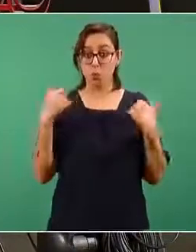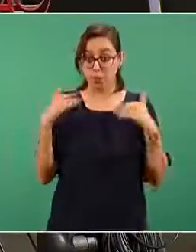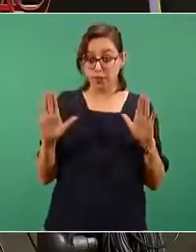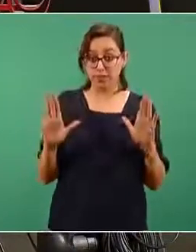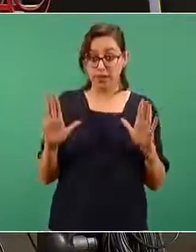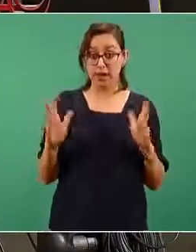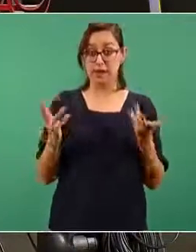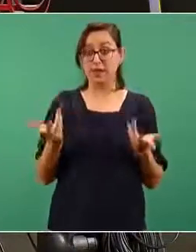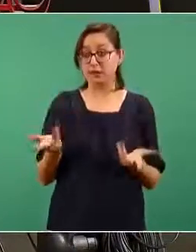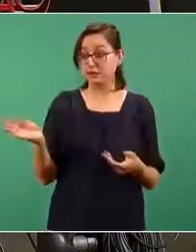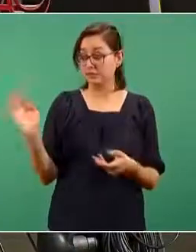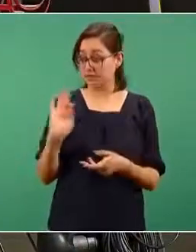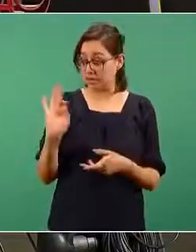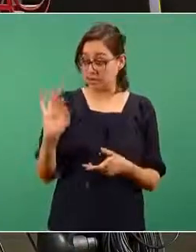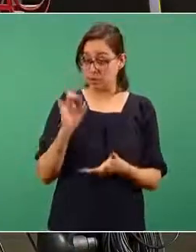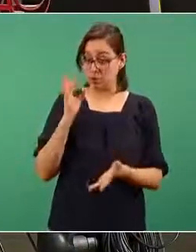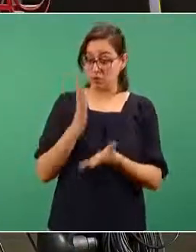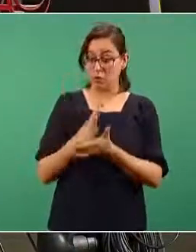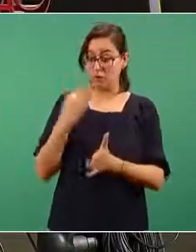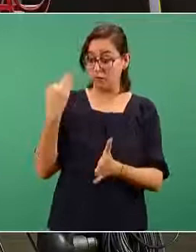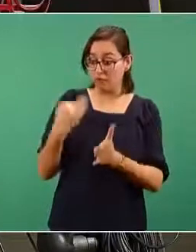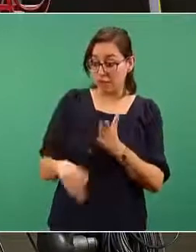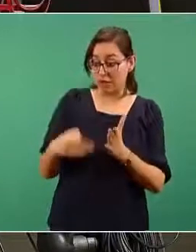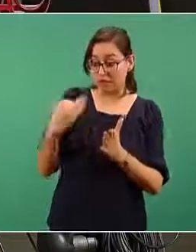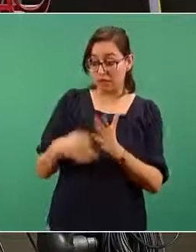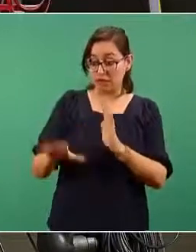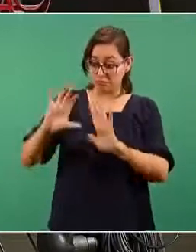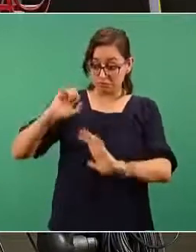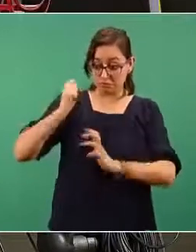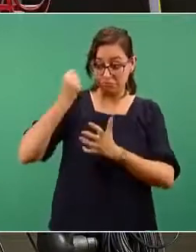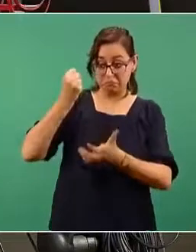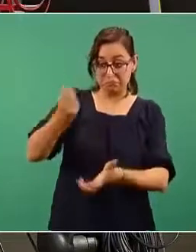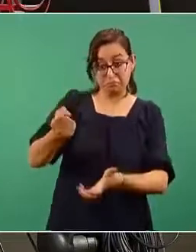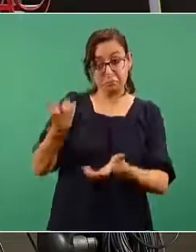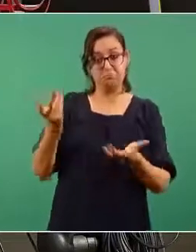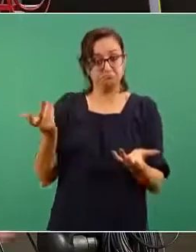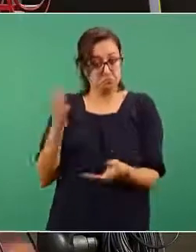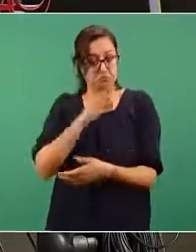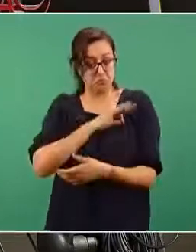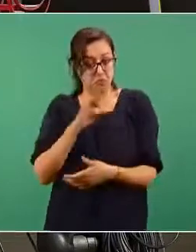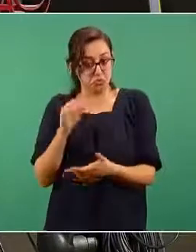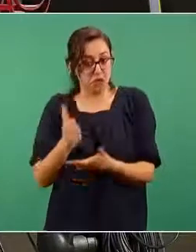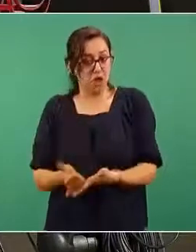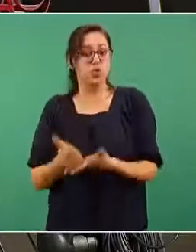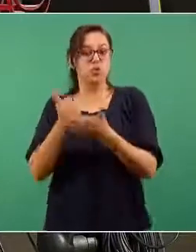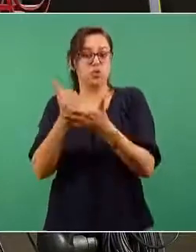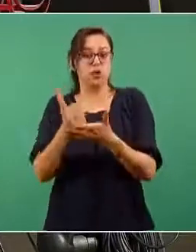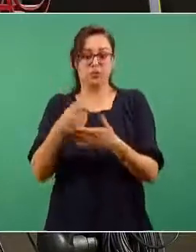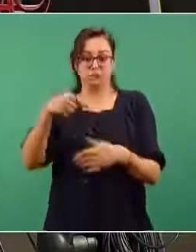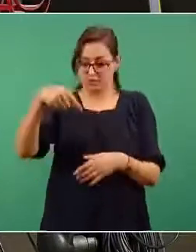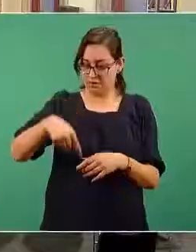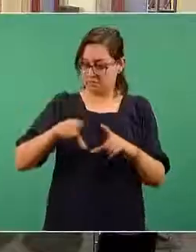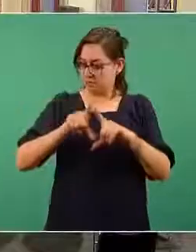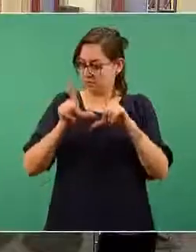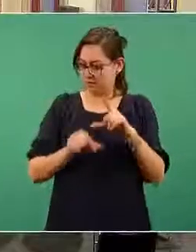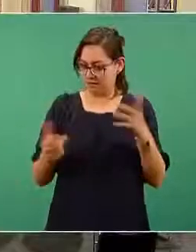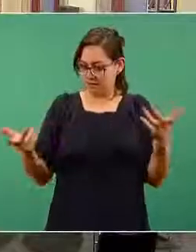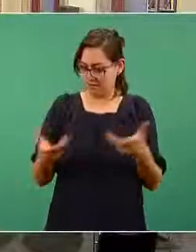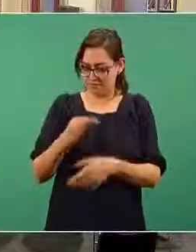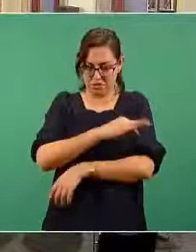falta son los recursos, entonces pudiera ser una nimiedad, pues podría ser de México para el mundo, ¿no?